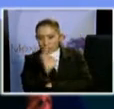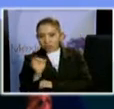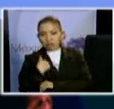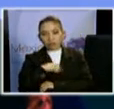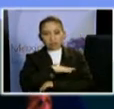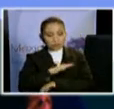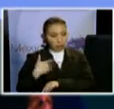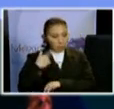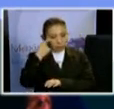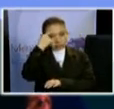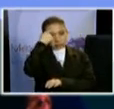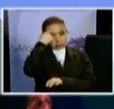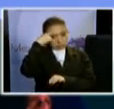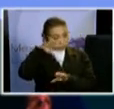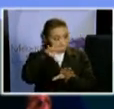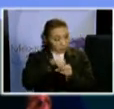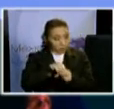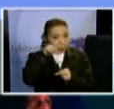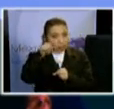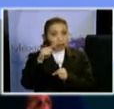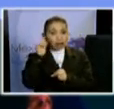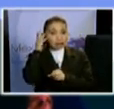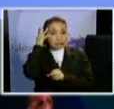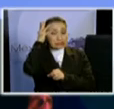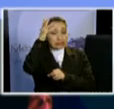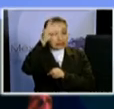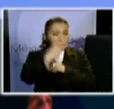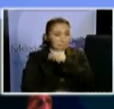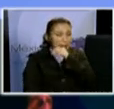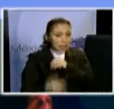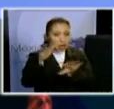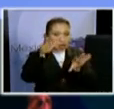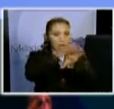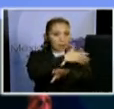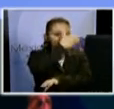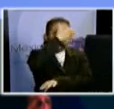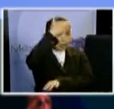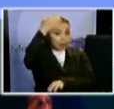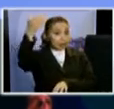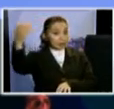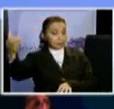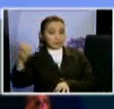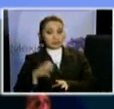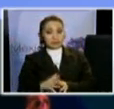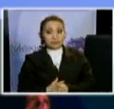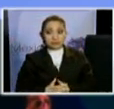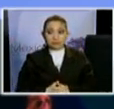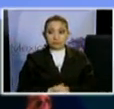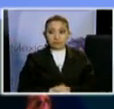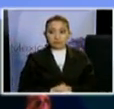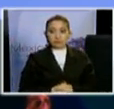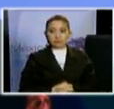estamos totalmente conscientes de los enormes riesgos del cambio climático